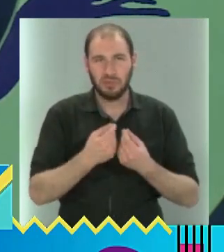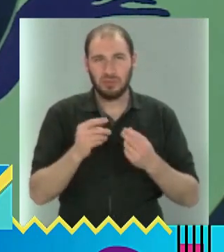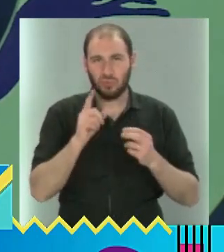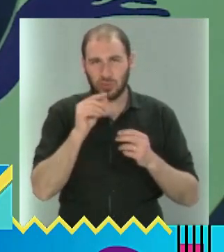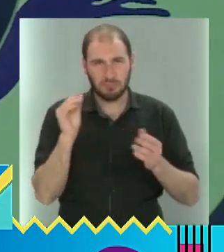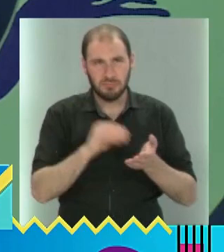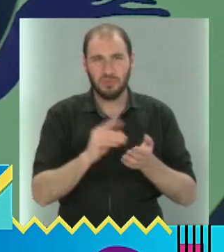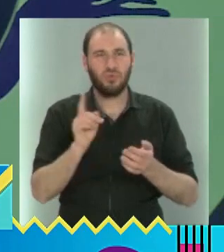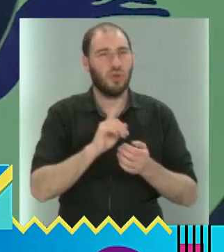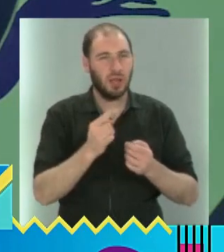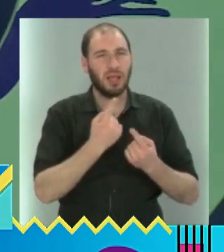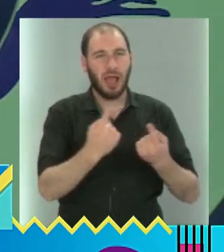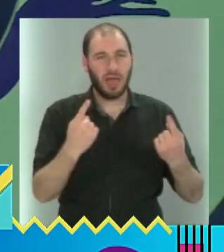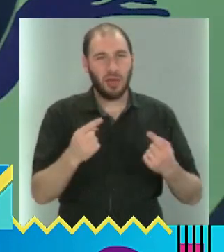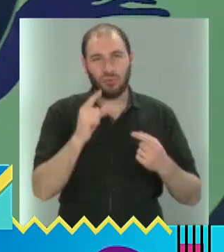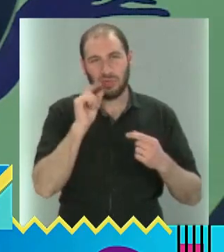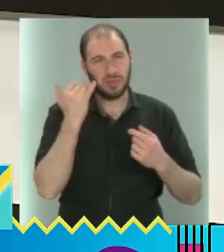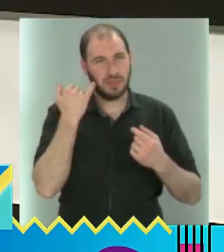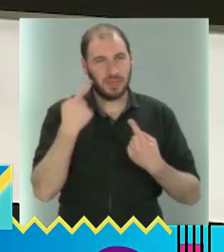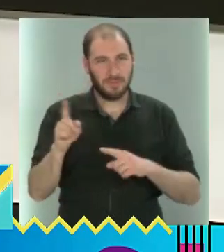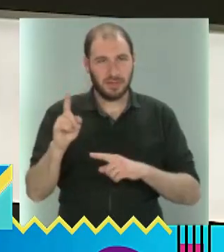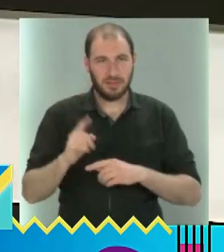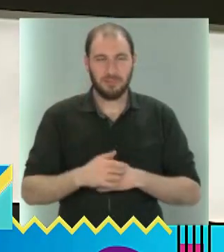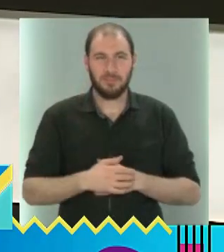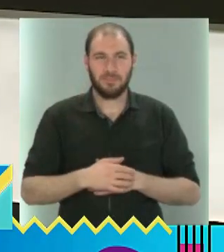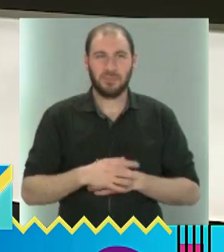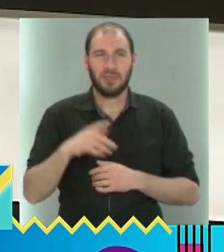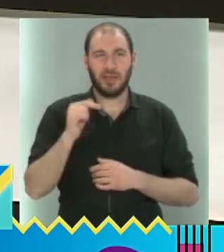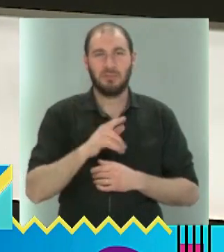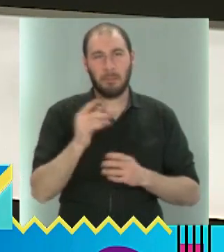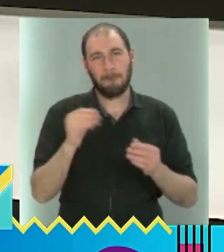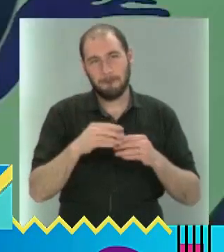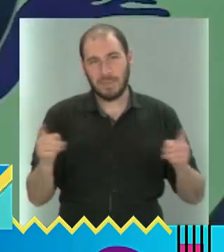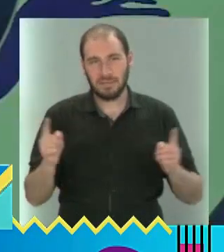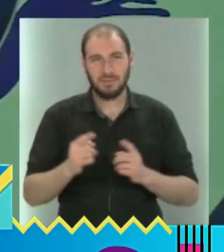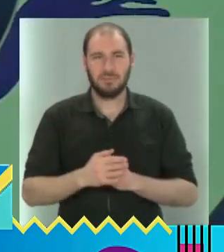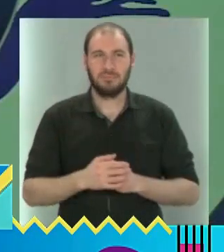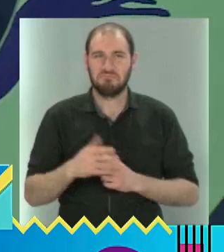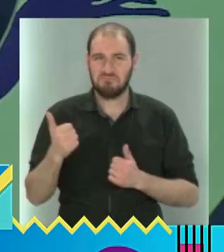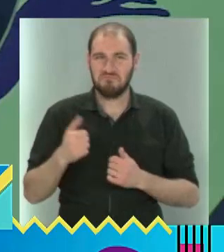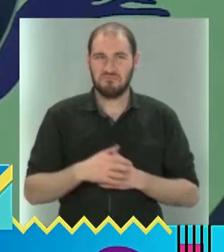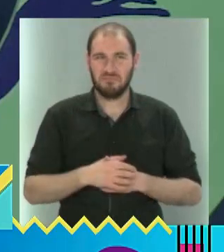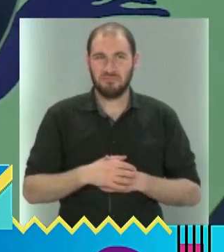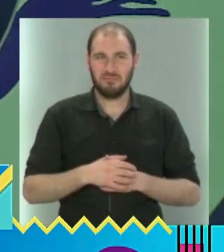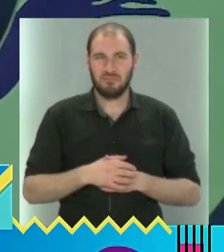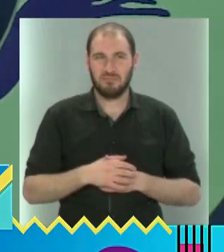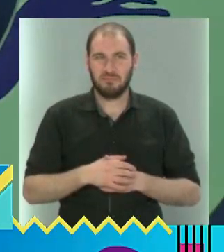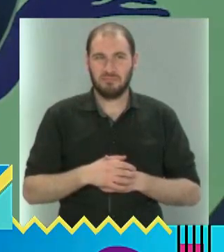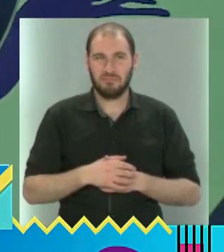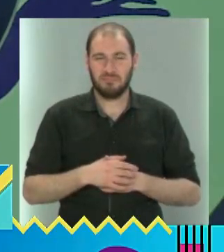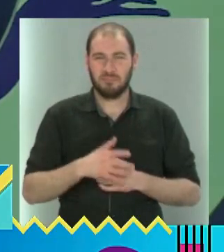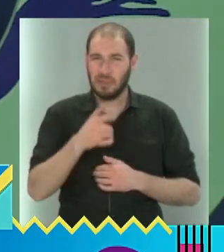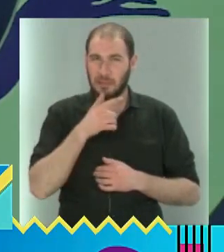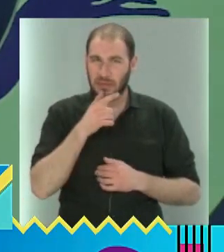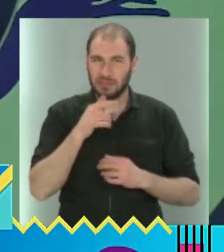tuit. No, ya cada uno tiene su propio tuit, así que tenés un poquito más para explayar. Bárbaro. Creo